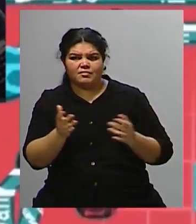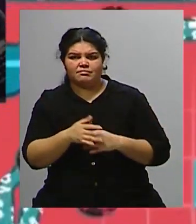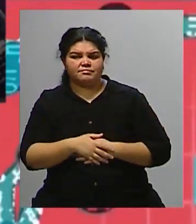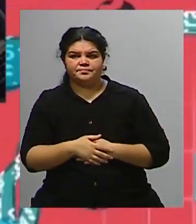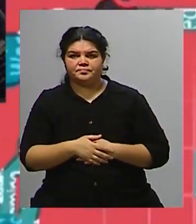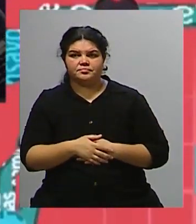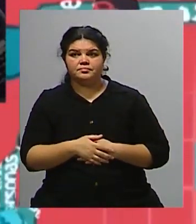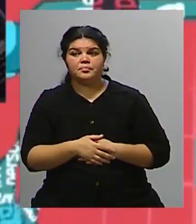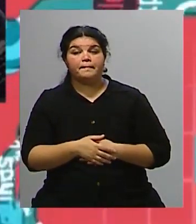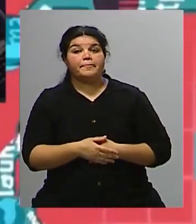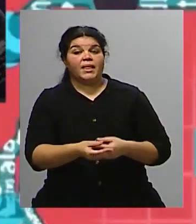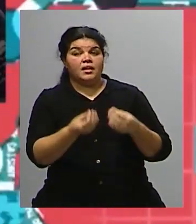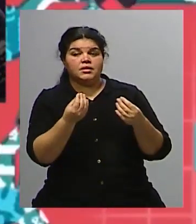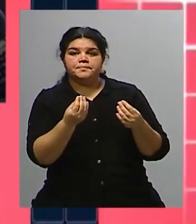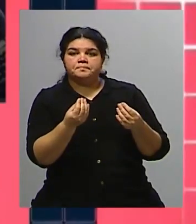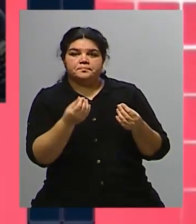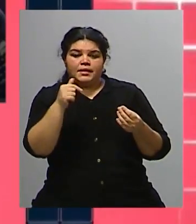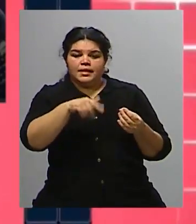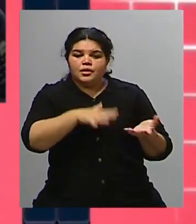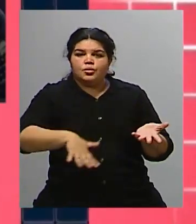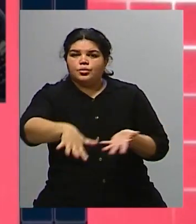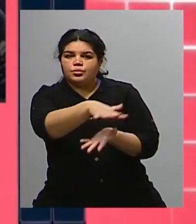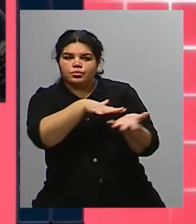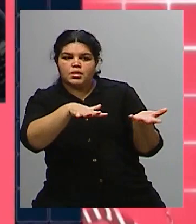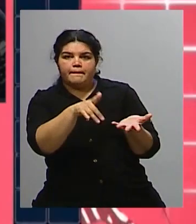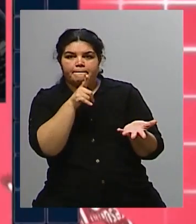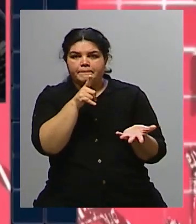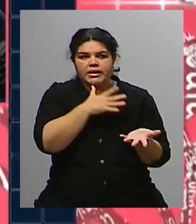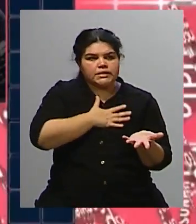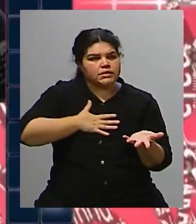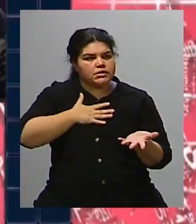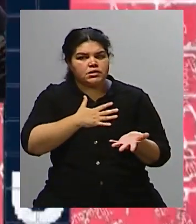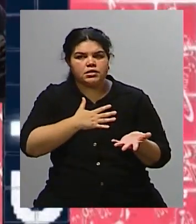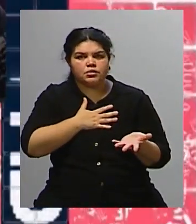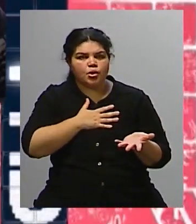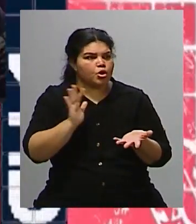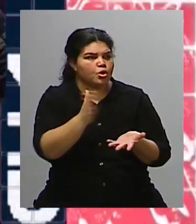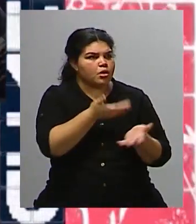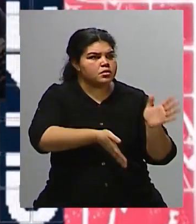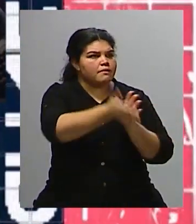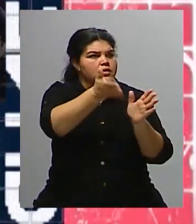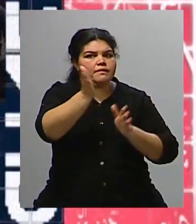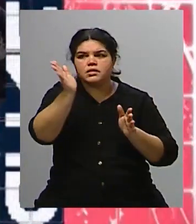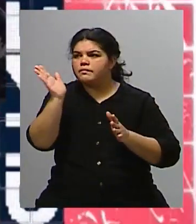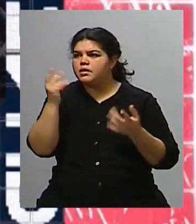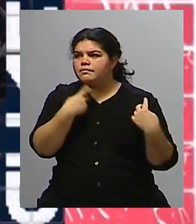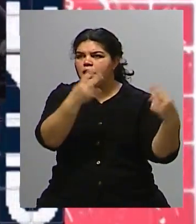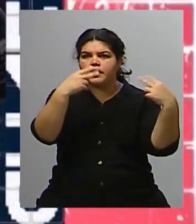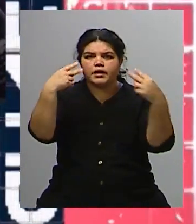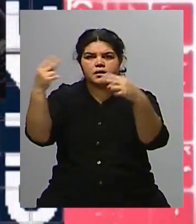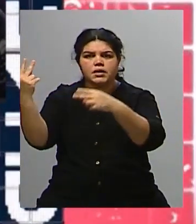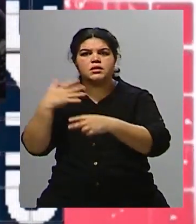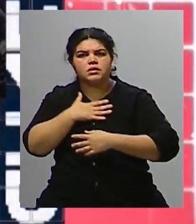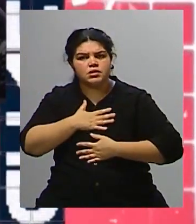cuestión en la sociedad argentina de creer que se está yendo todo el mundo. Claro, bueno, porque muchas veces confundimos un